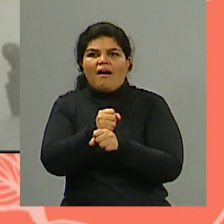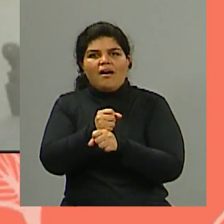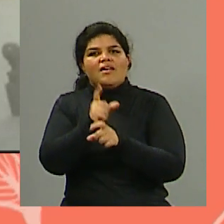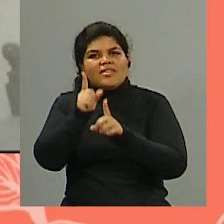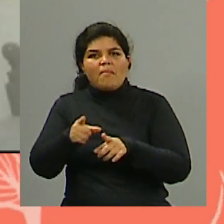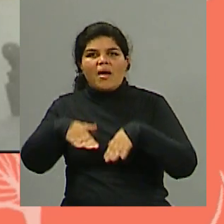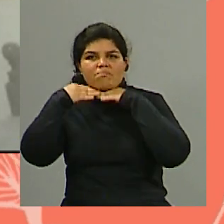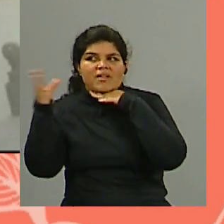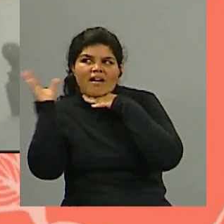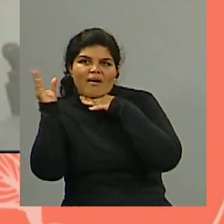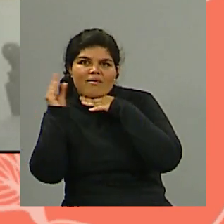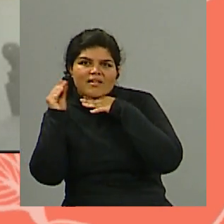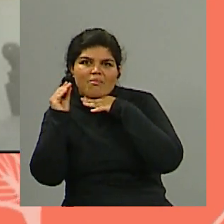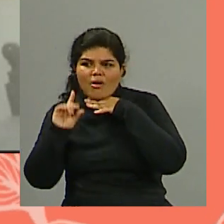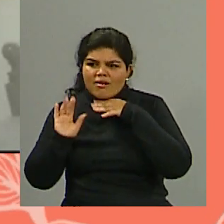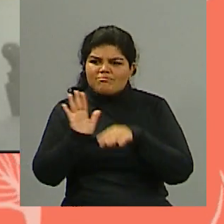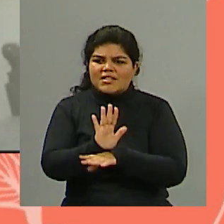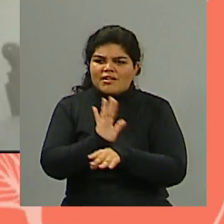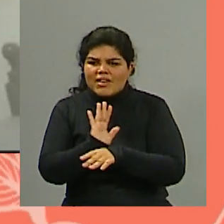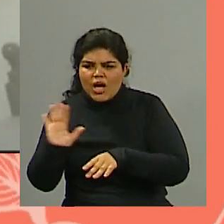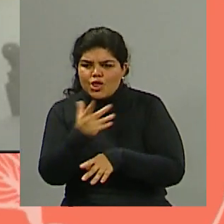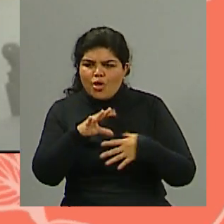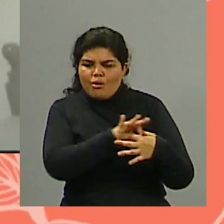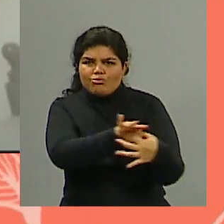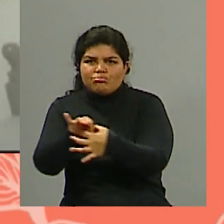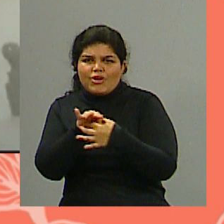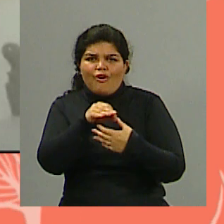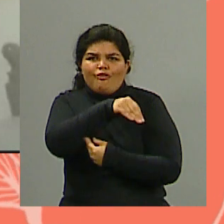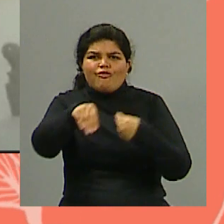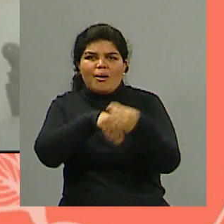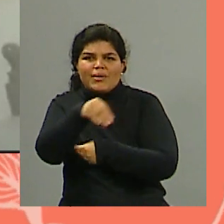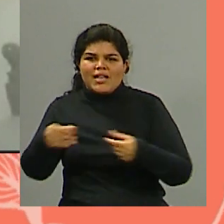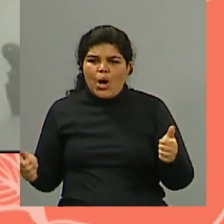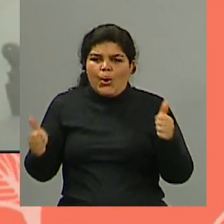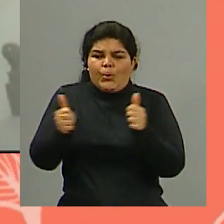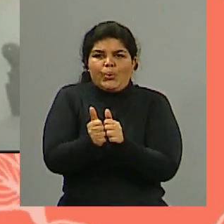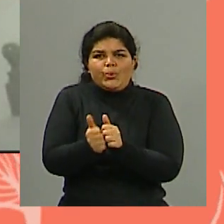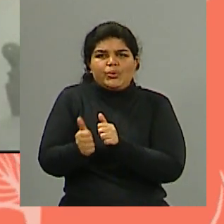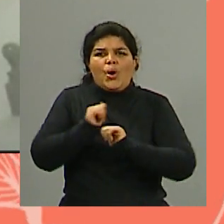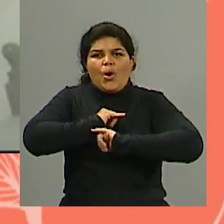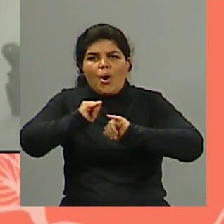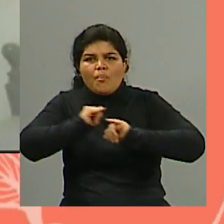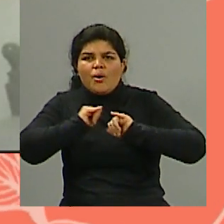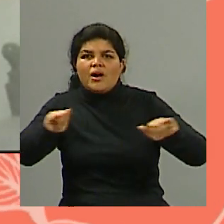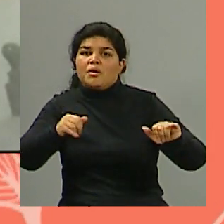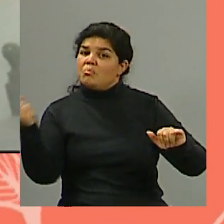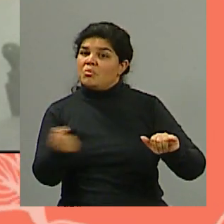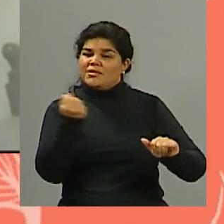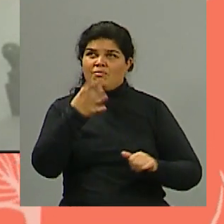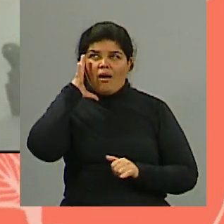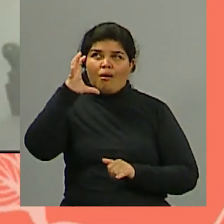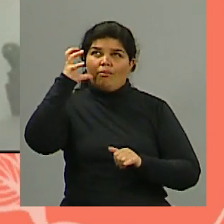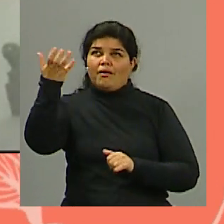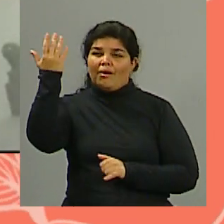informamos, porque la radio informa, comunica, acompaña. Es muy importante en nuestras vidas, y recuerdo desde